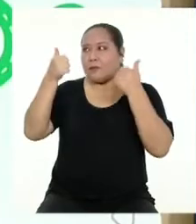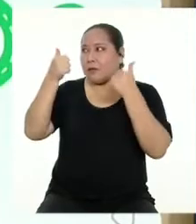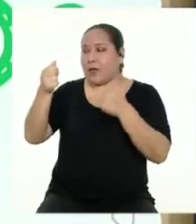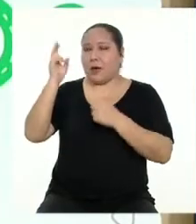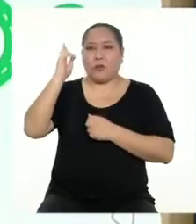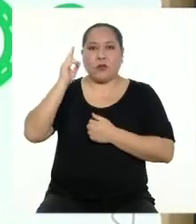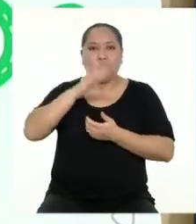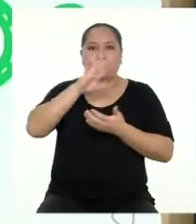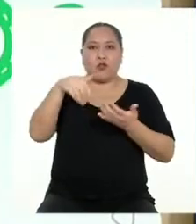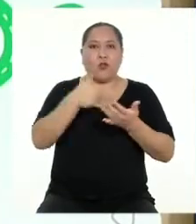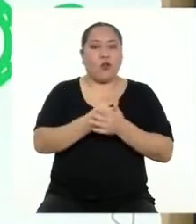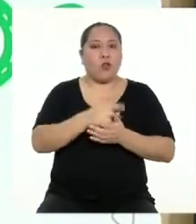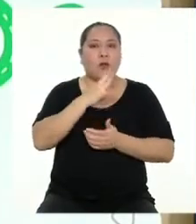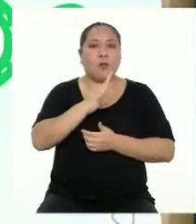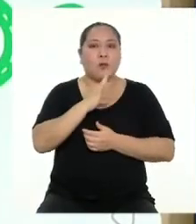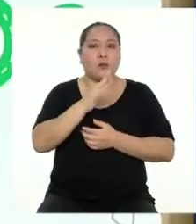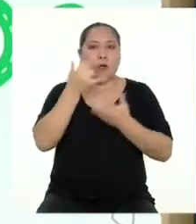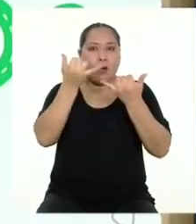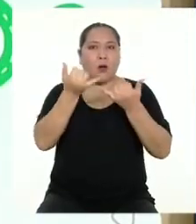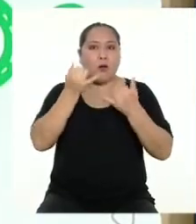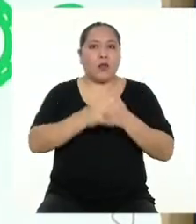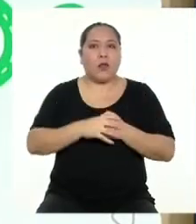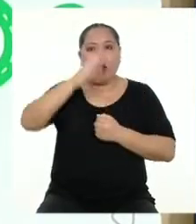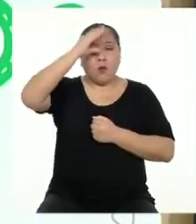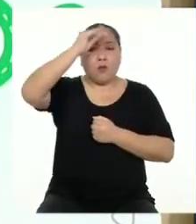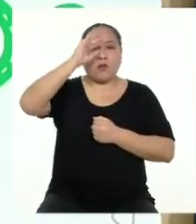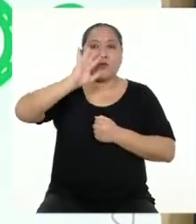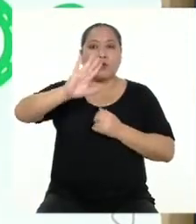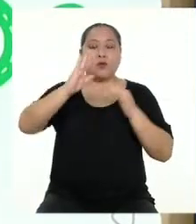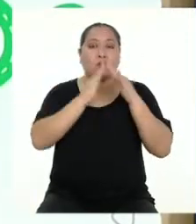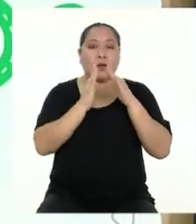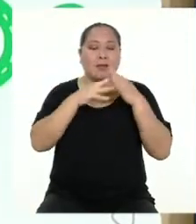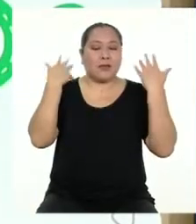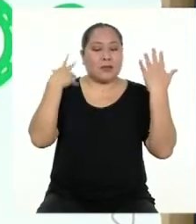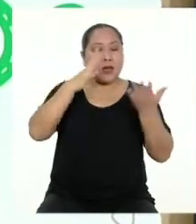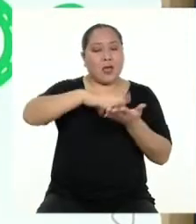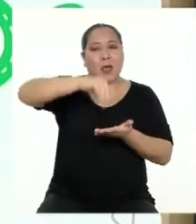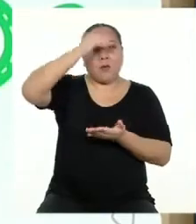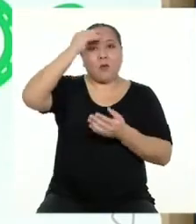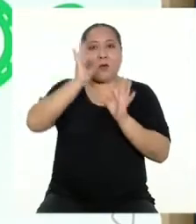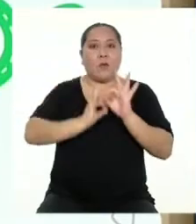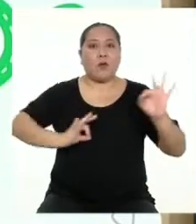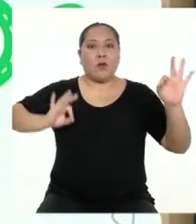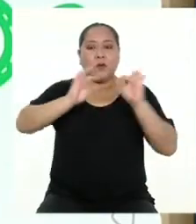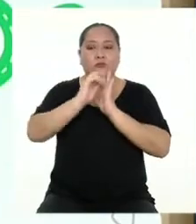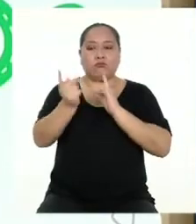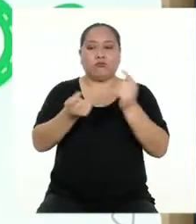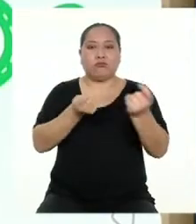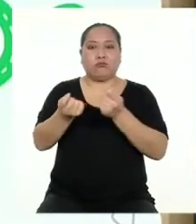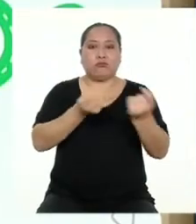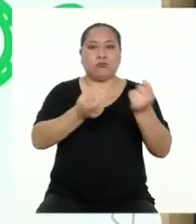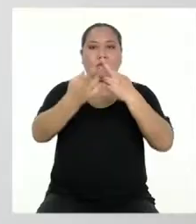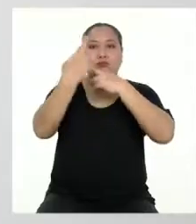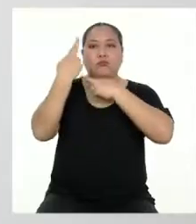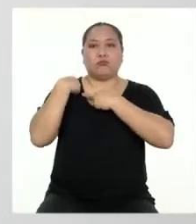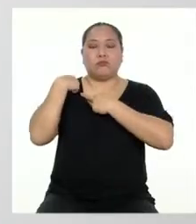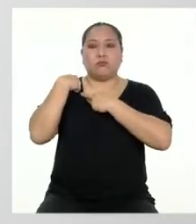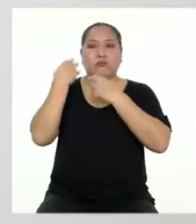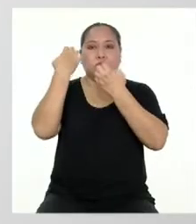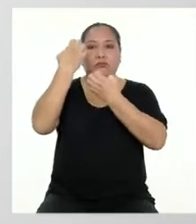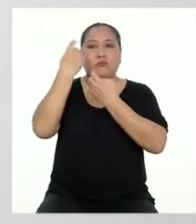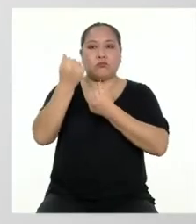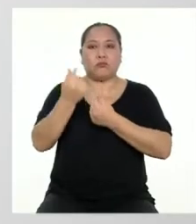nuestros gastos sería priorizar el cuidado de la salud y la alimentación como una forma de ejercer nuestro derecho a la vida. Recuerda,